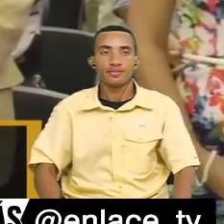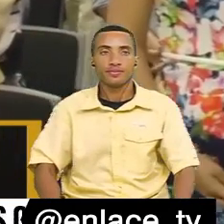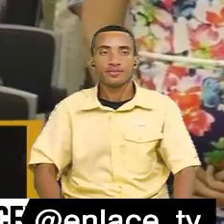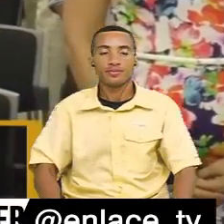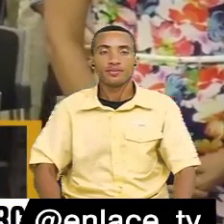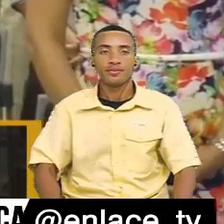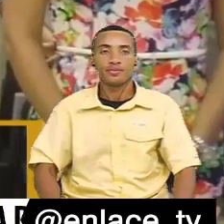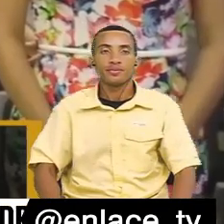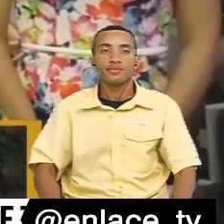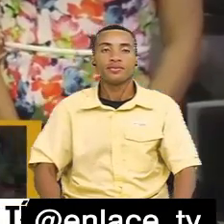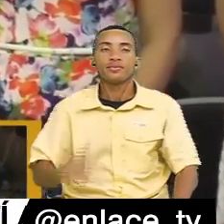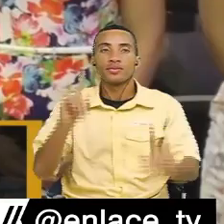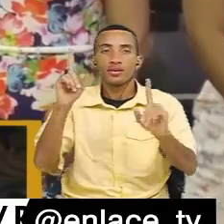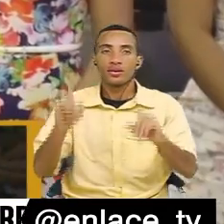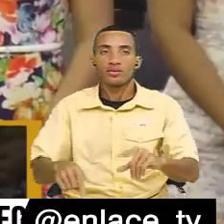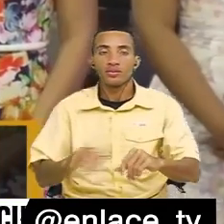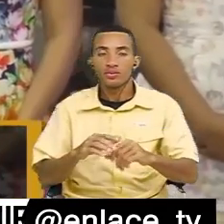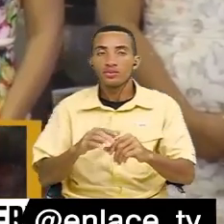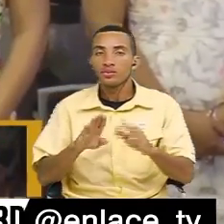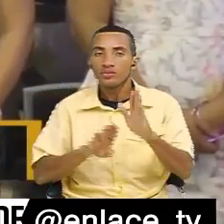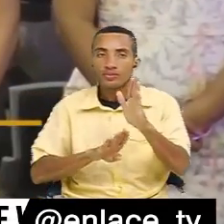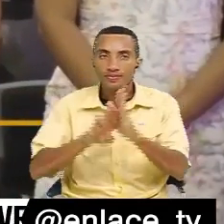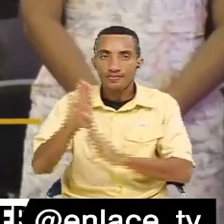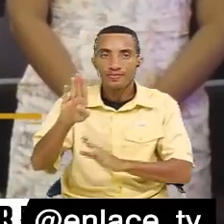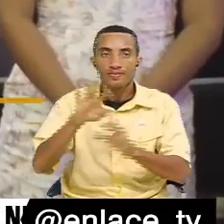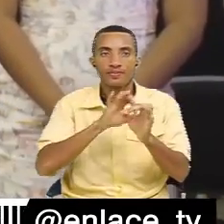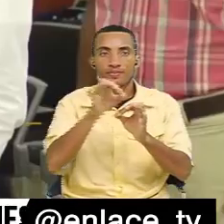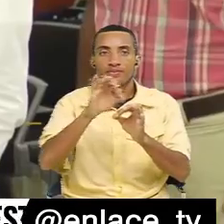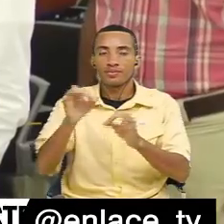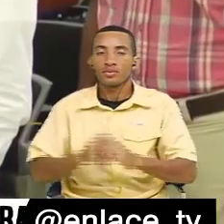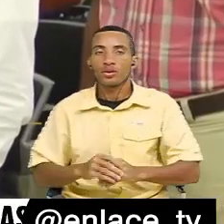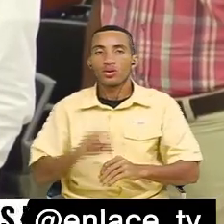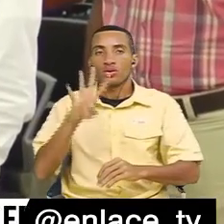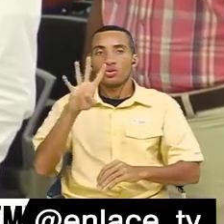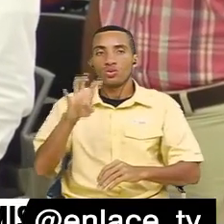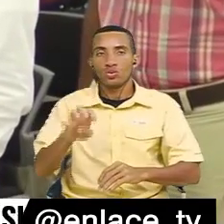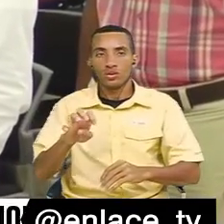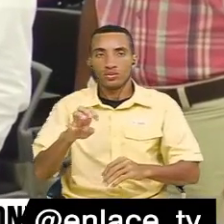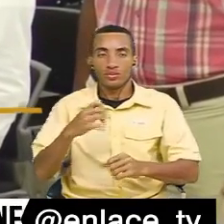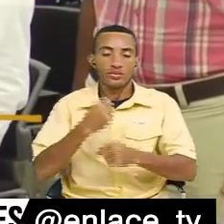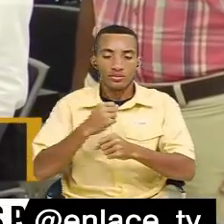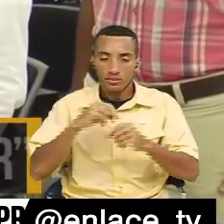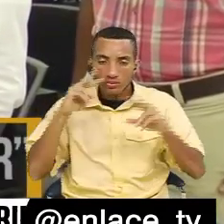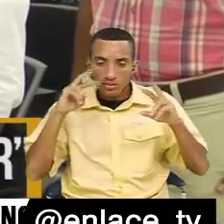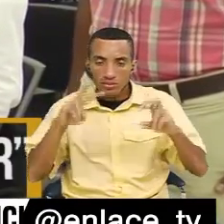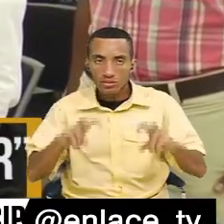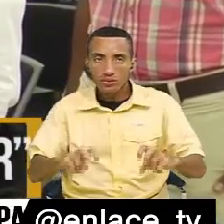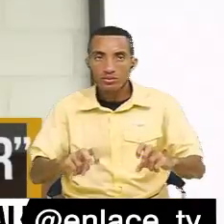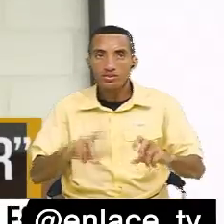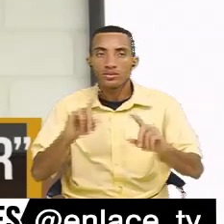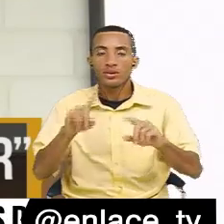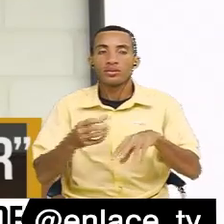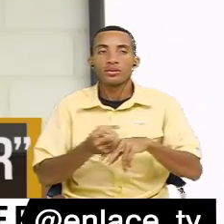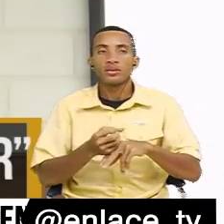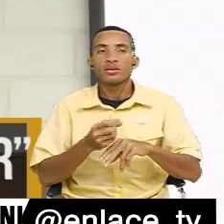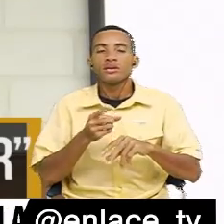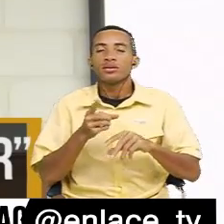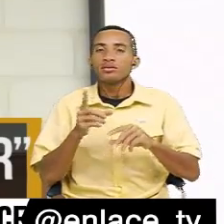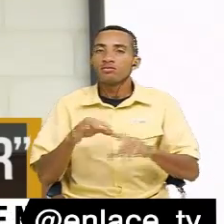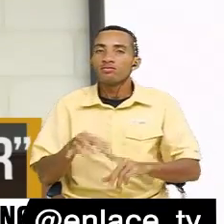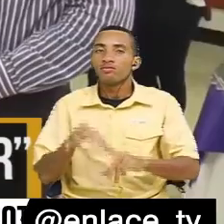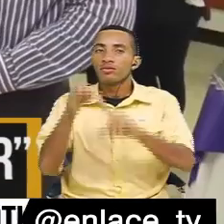Apuntes sobre desarrollo y región, así como la presentación de 9 trabajos de investigación con contenidos académicos y especializados, forman parte